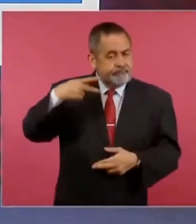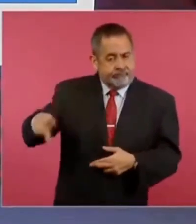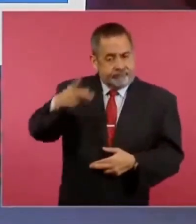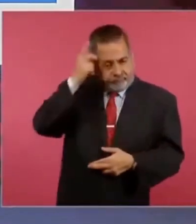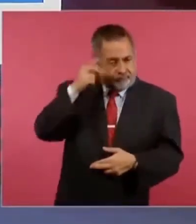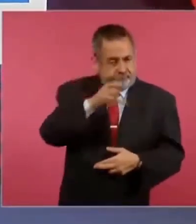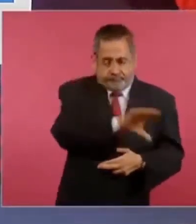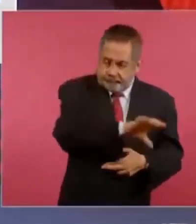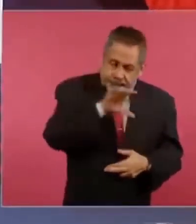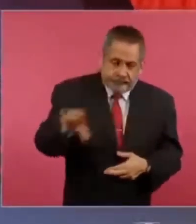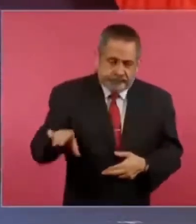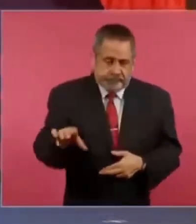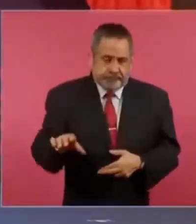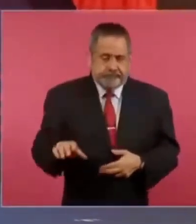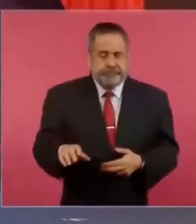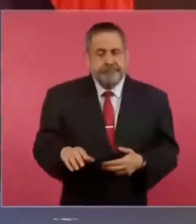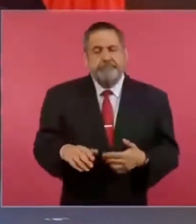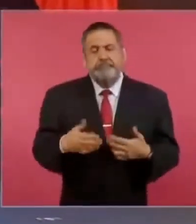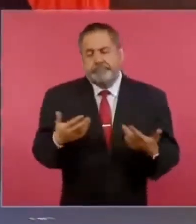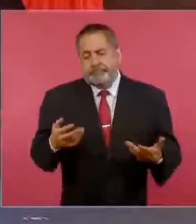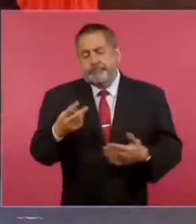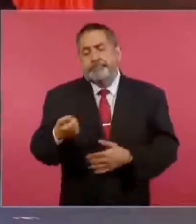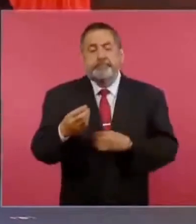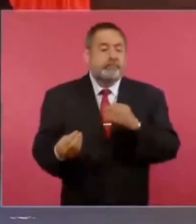Entonces, con la nueva ley,